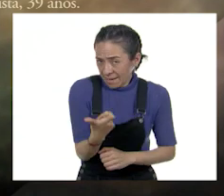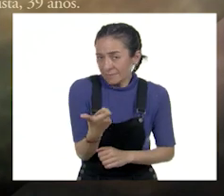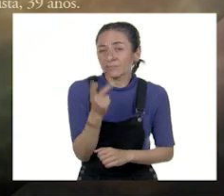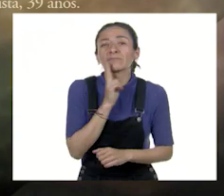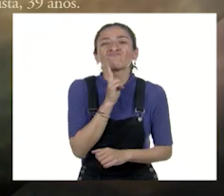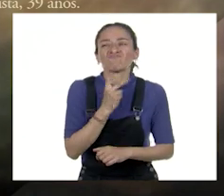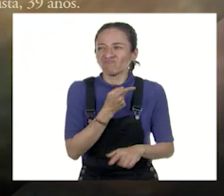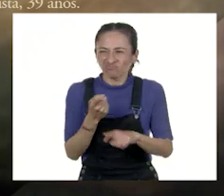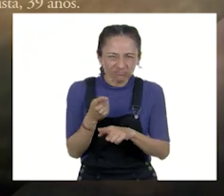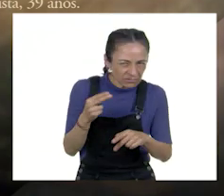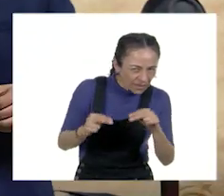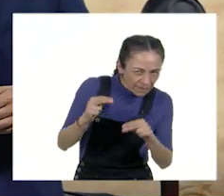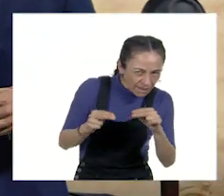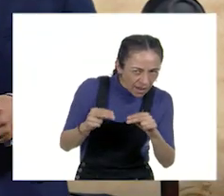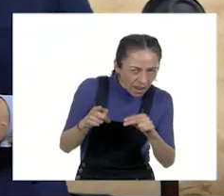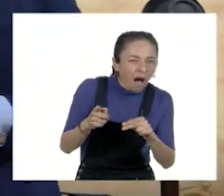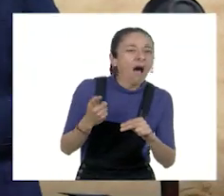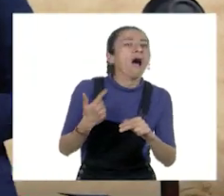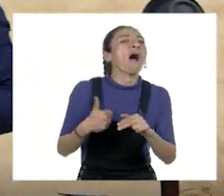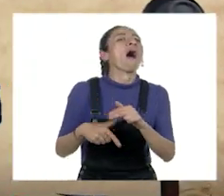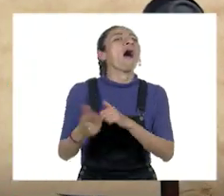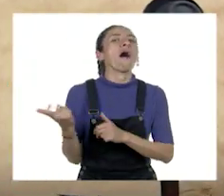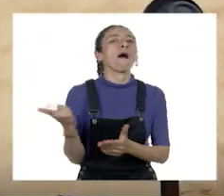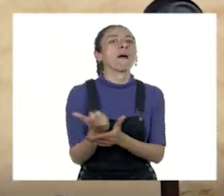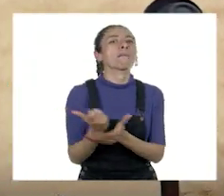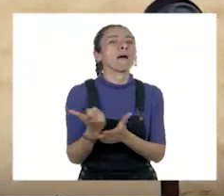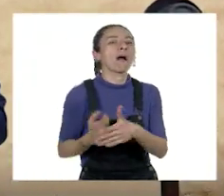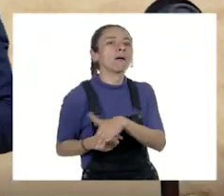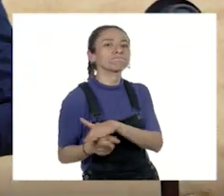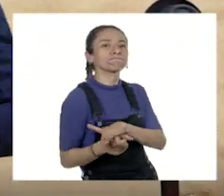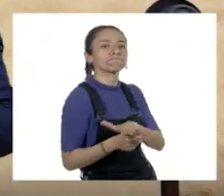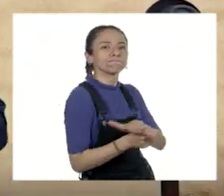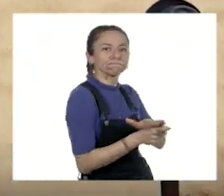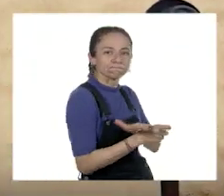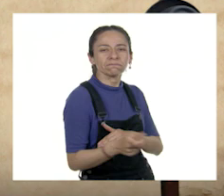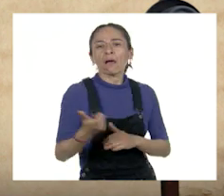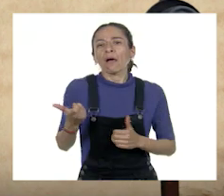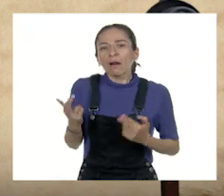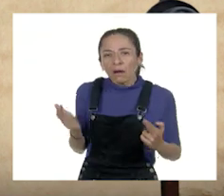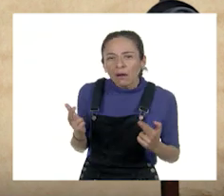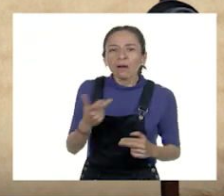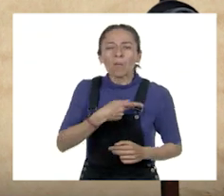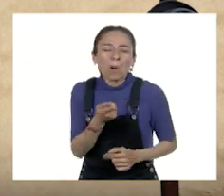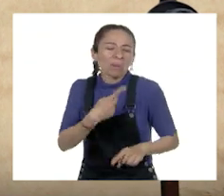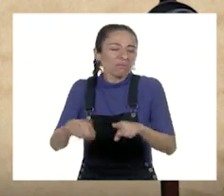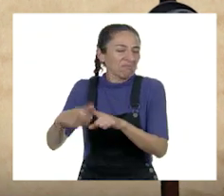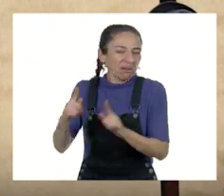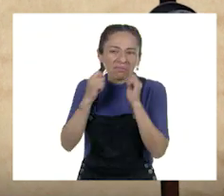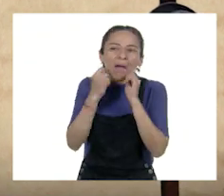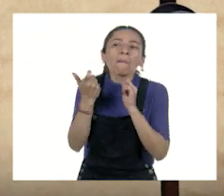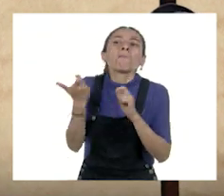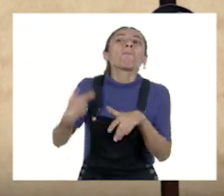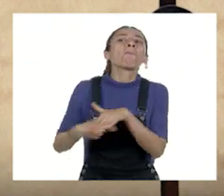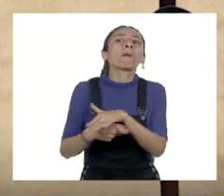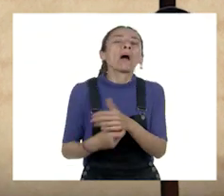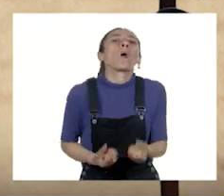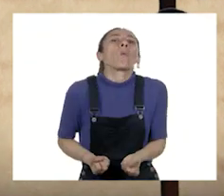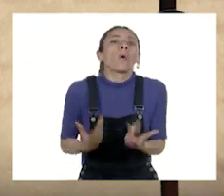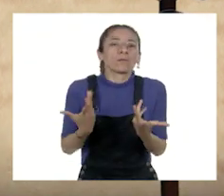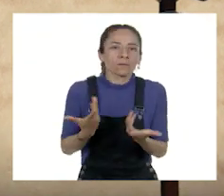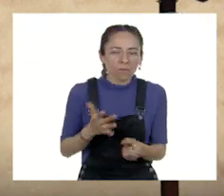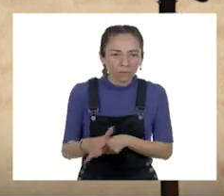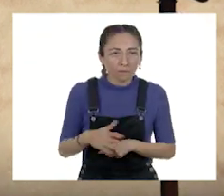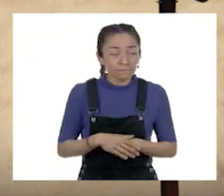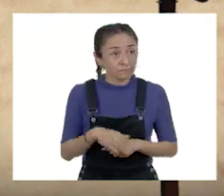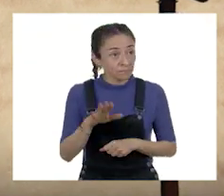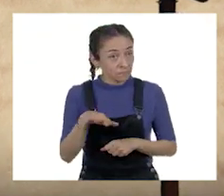social del agraciado. Pero el joven Martínez de Escobar no se dejaba amedrentar tan fácil. Cuando se hiere a un